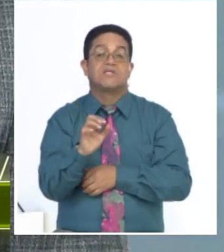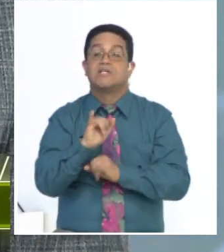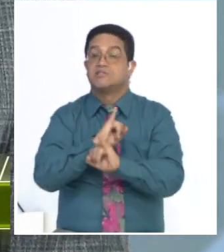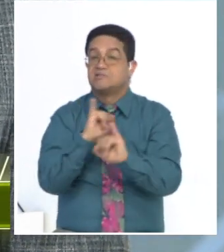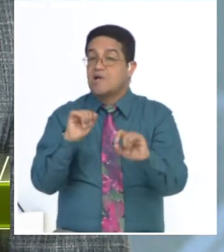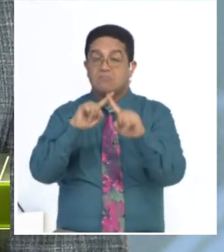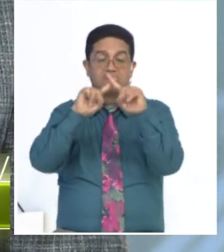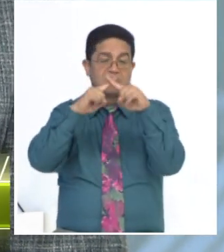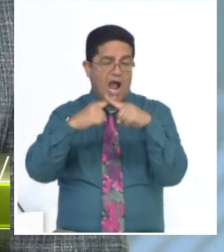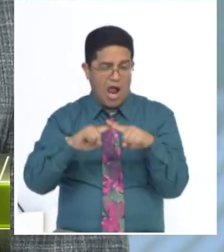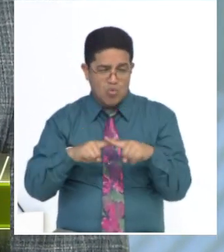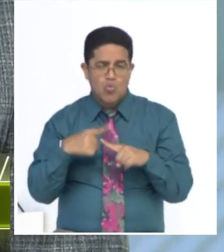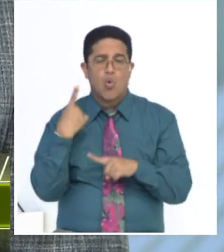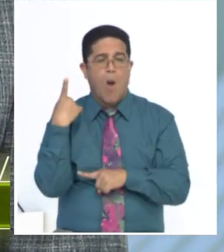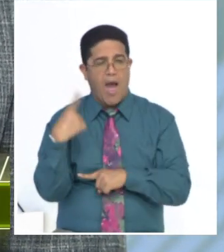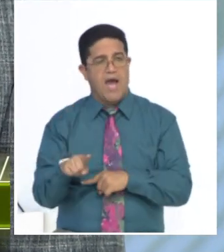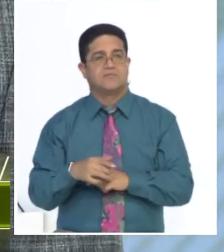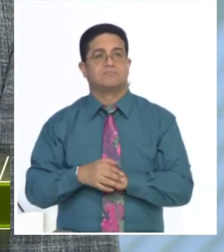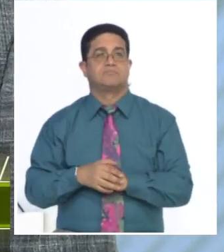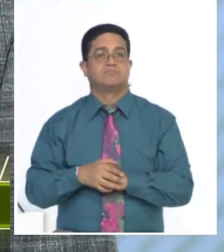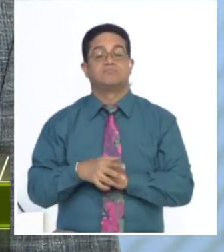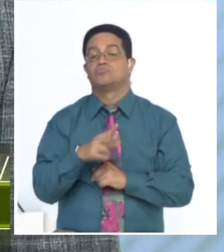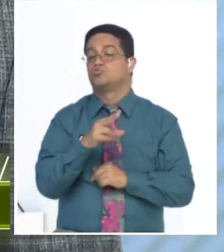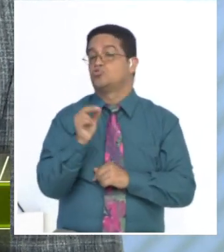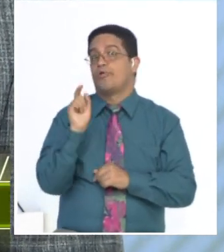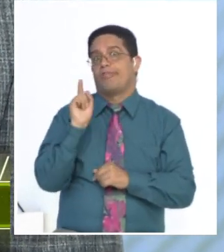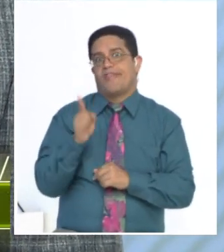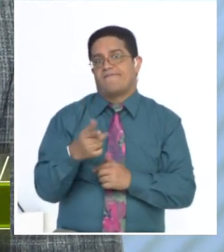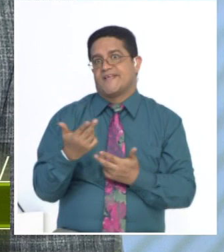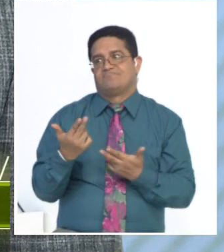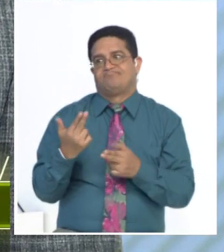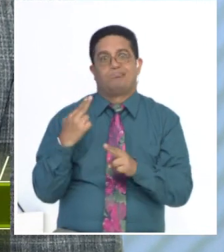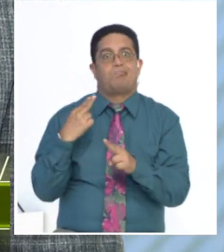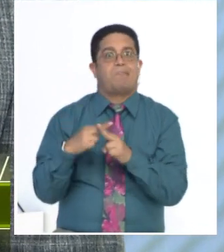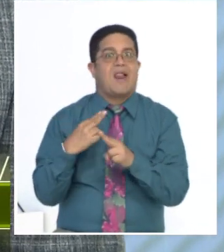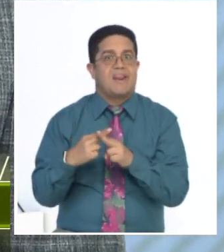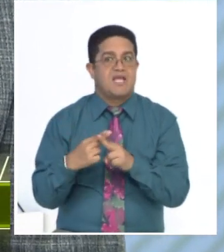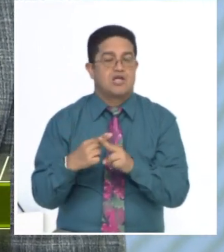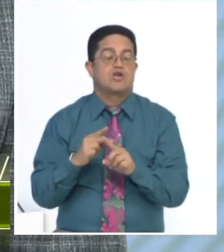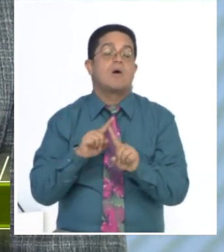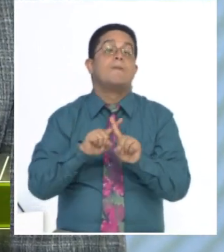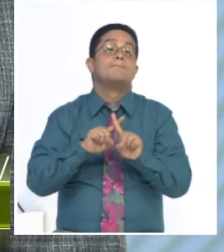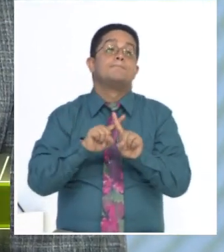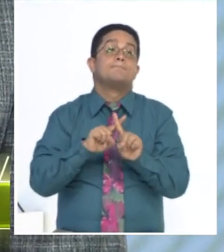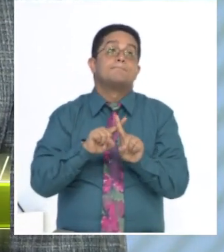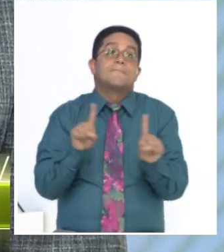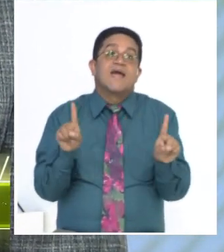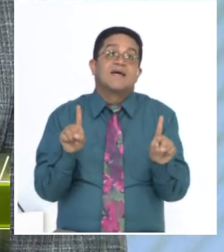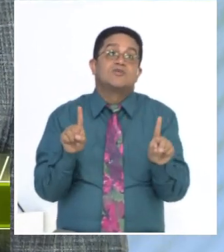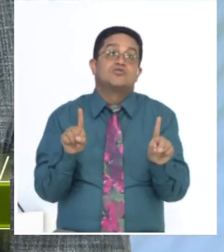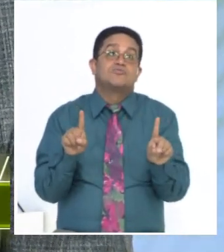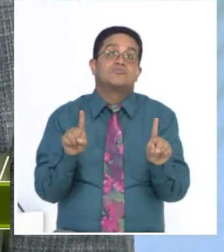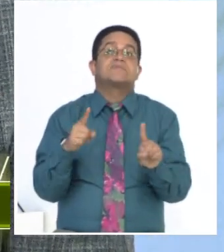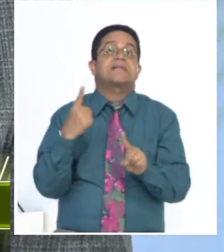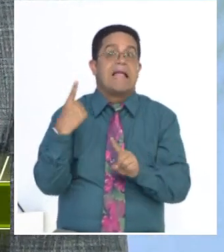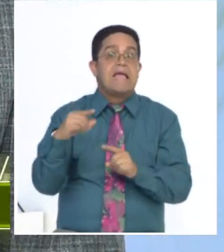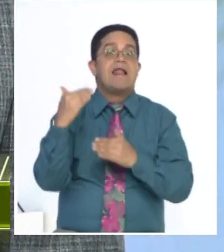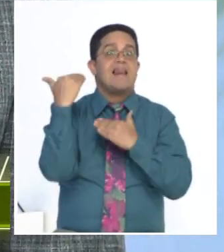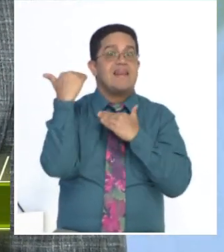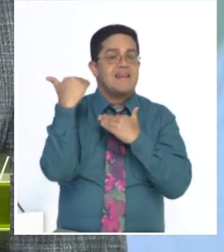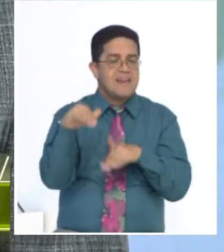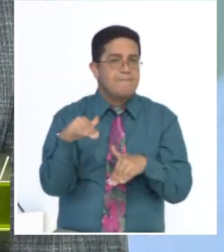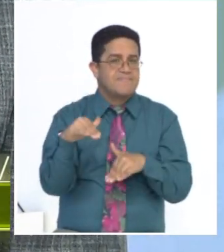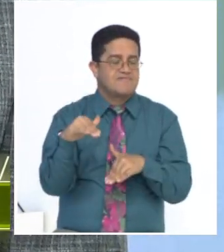calculado, ¿ok? Y por ende no debería suceder. Sin embargo, sí existen ciertos márgenes o régimen entre una dosis y